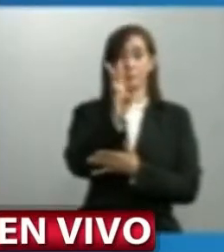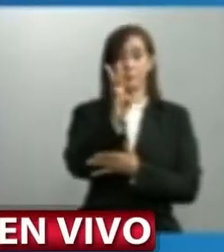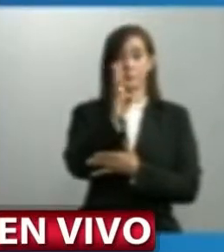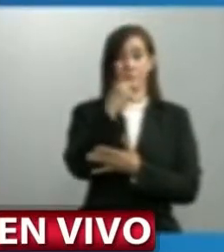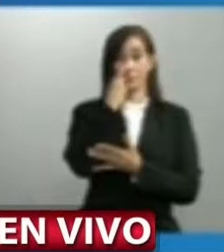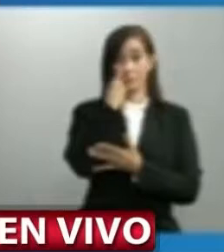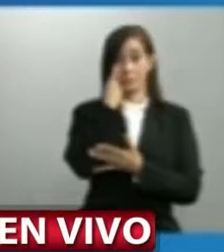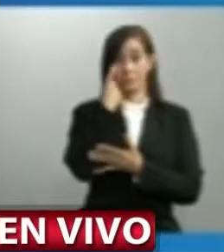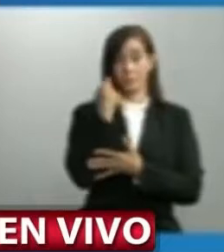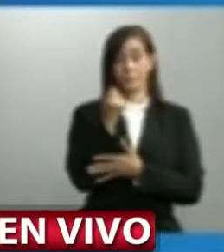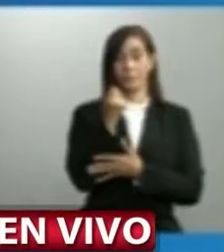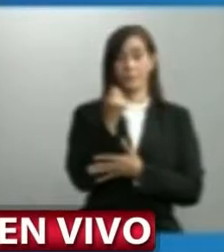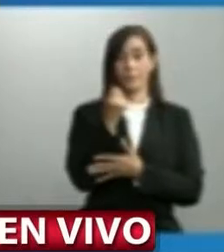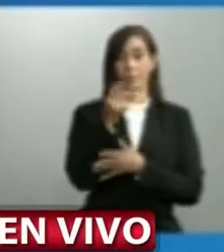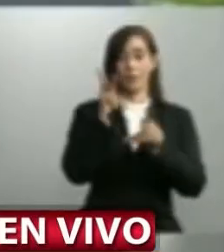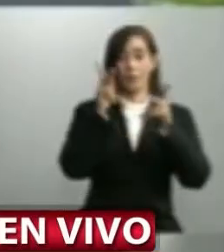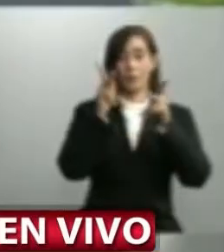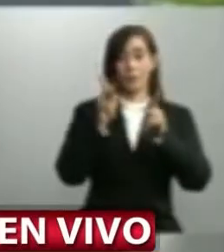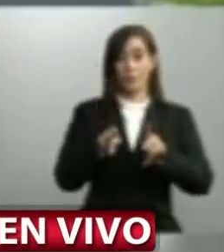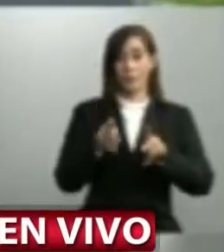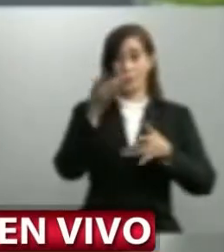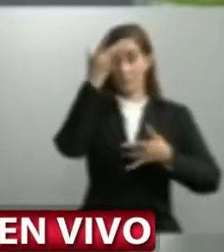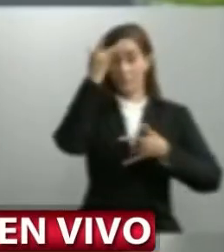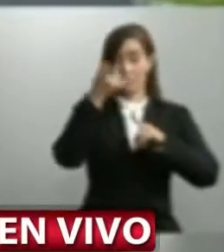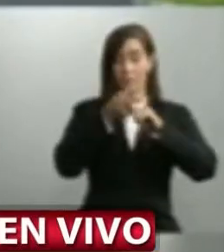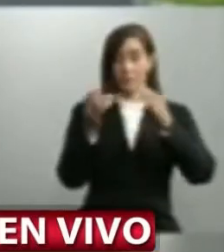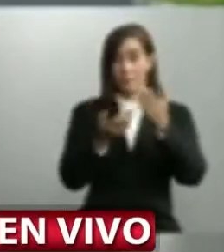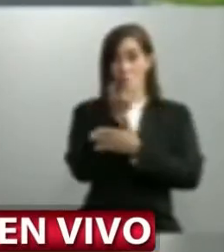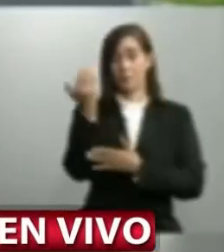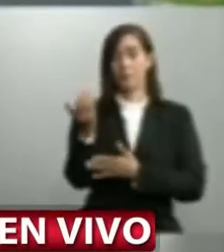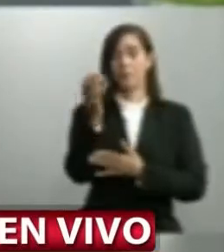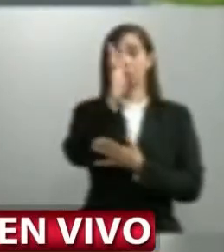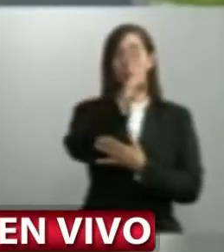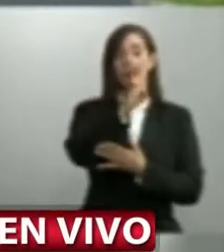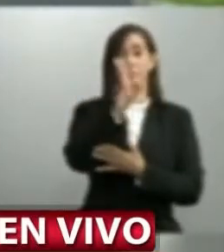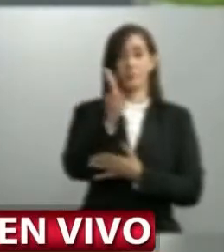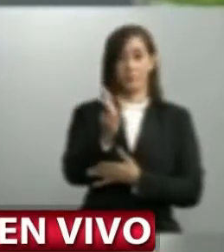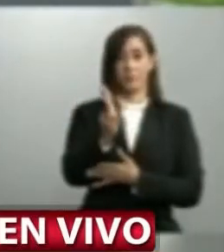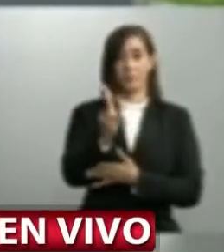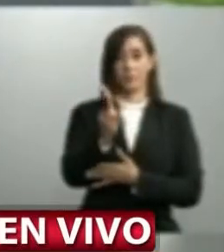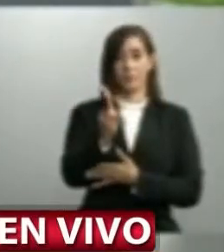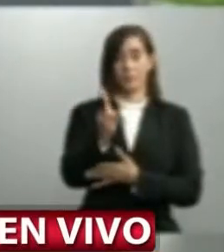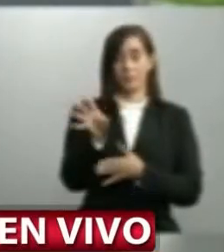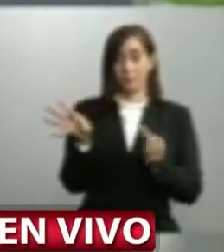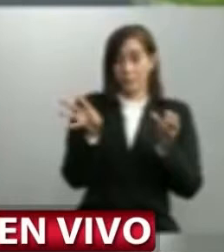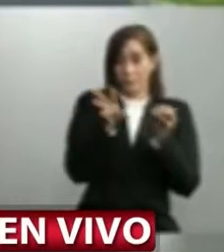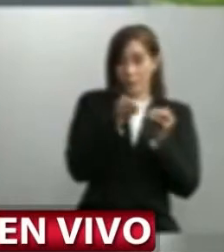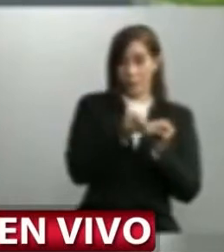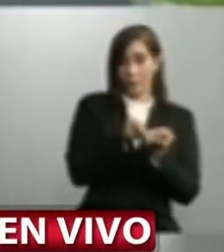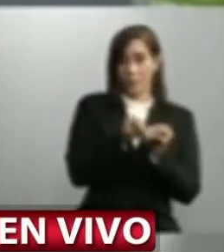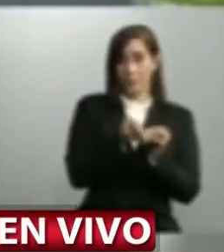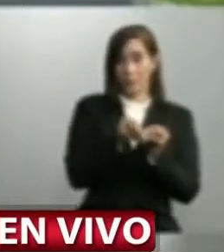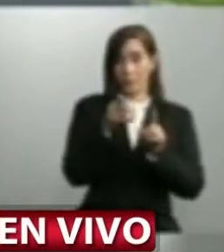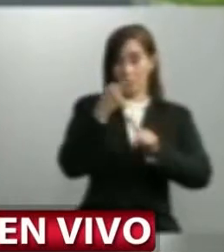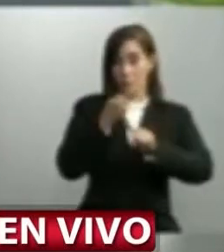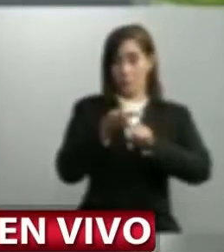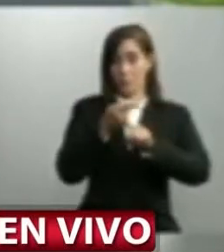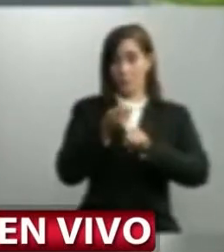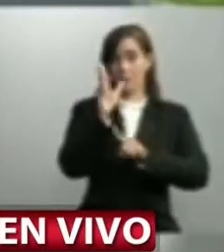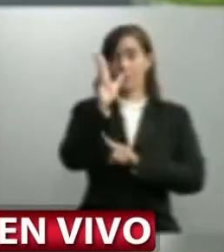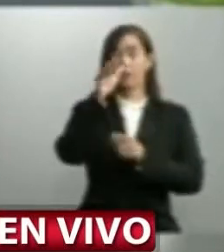17.876. Número de casos nuevos, 62. Total acumulados,